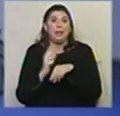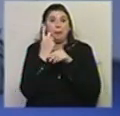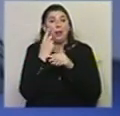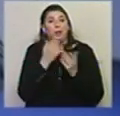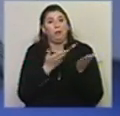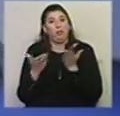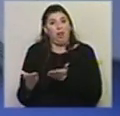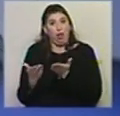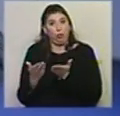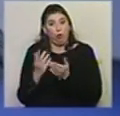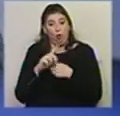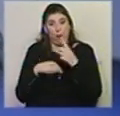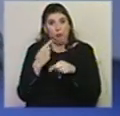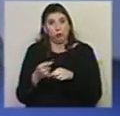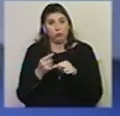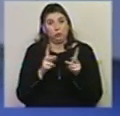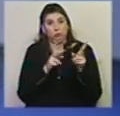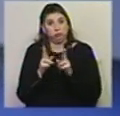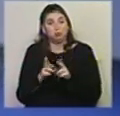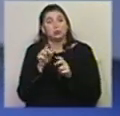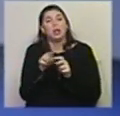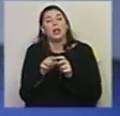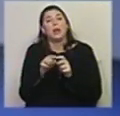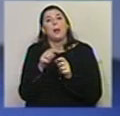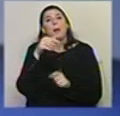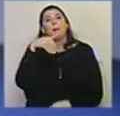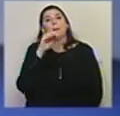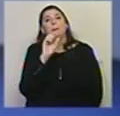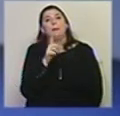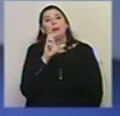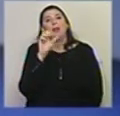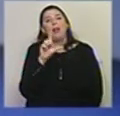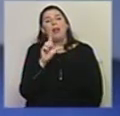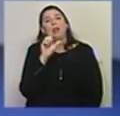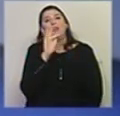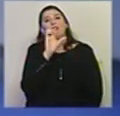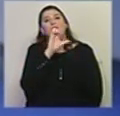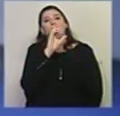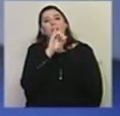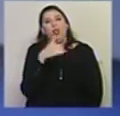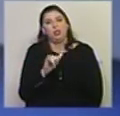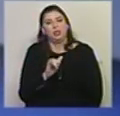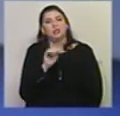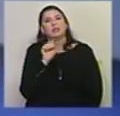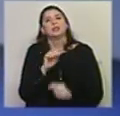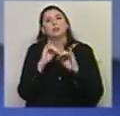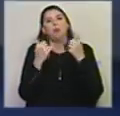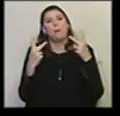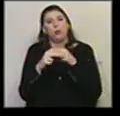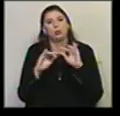en el próximo bloque, es el doctor Miguel Fernández Galeano. Hacemos una pausa y ya venimos.